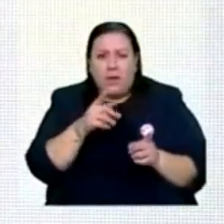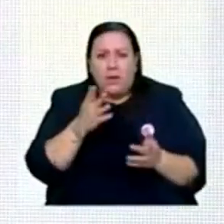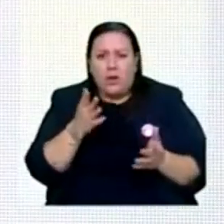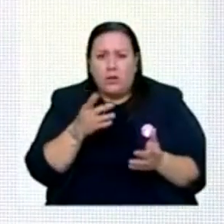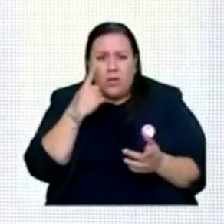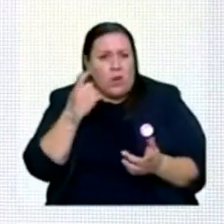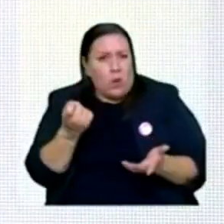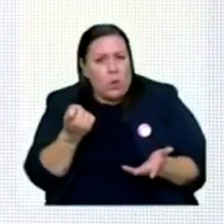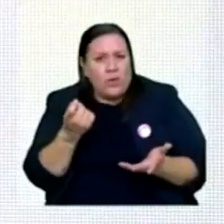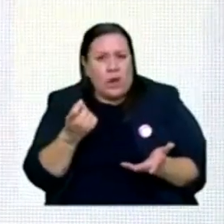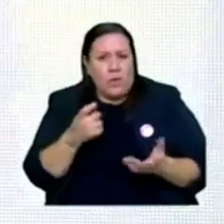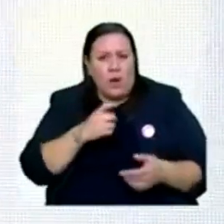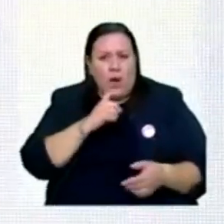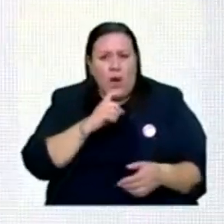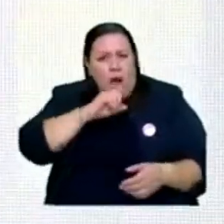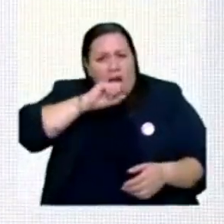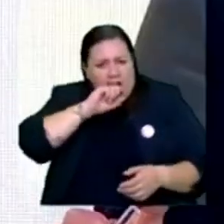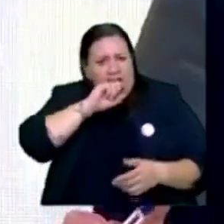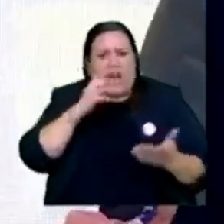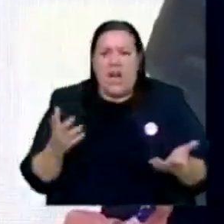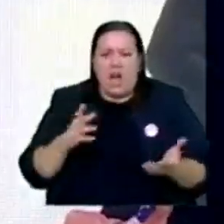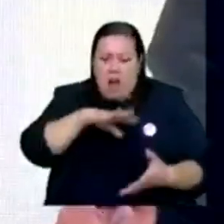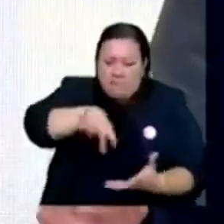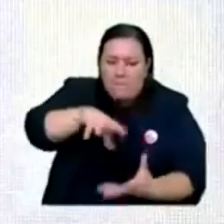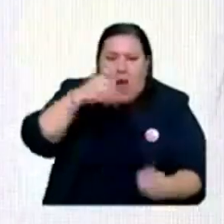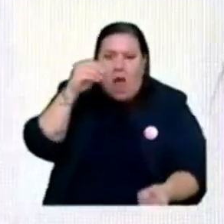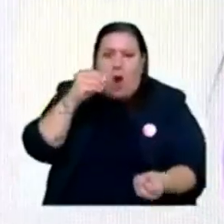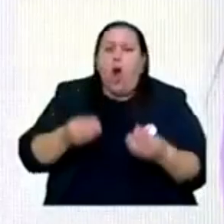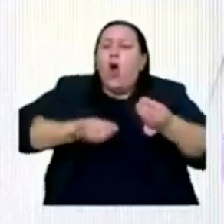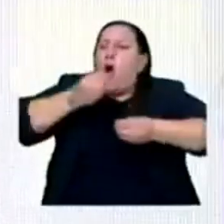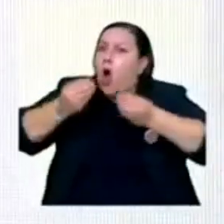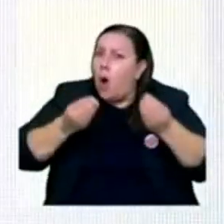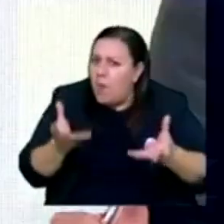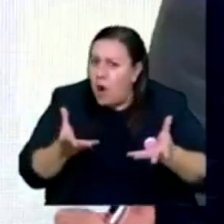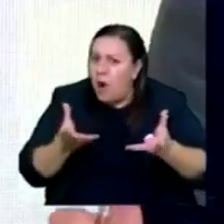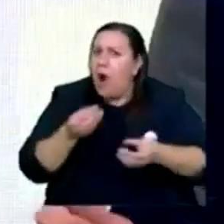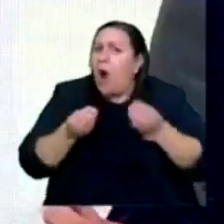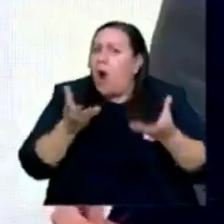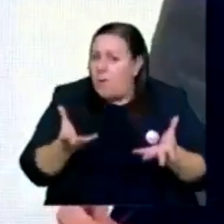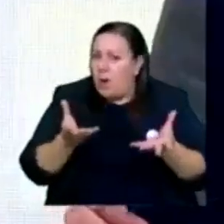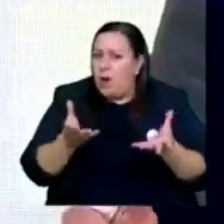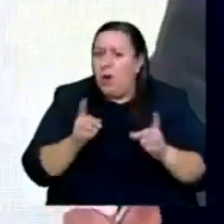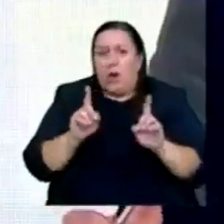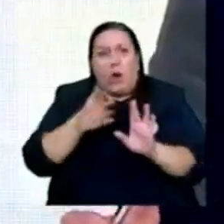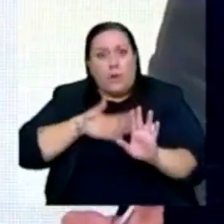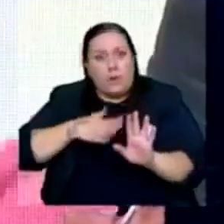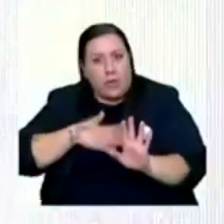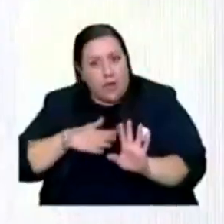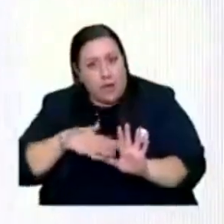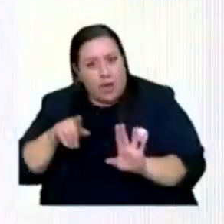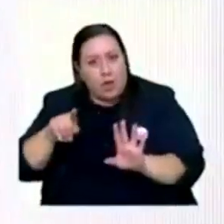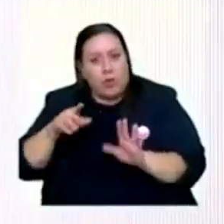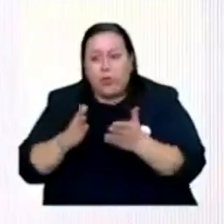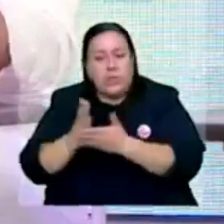No, me da como bronca. Digo, ¿qué da bronca? ¿Cómo hace este hombre? ¿Cómo hace? No, pela, tenés que apelar a tu niño interno. Tenés razón. Y a